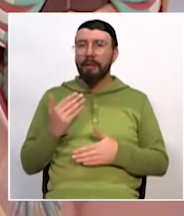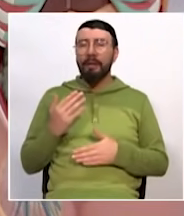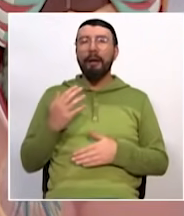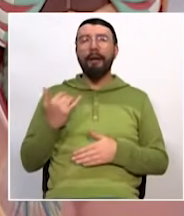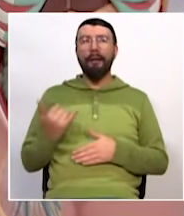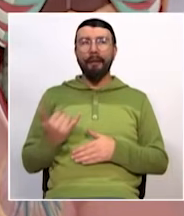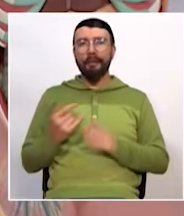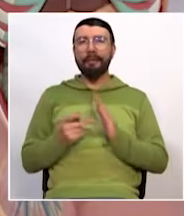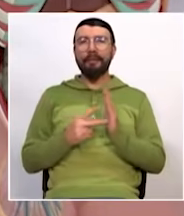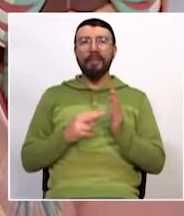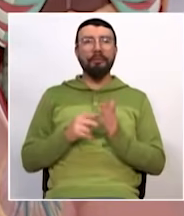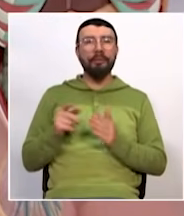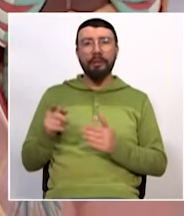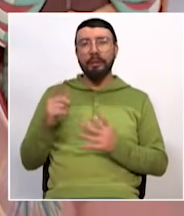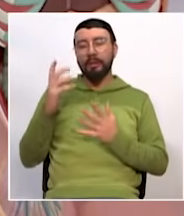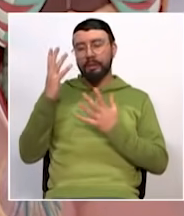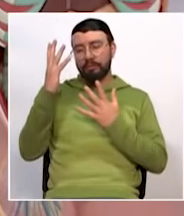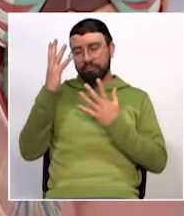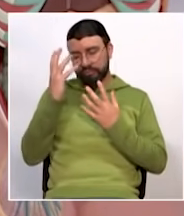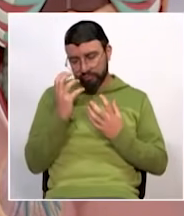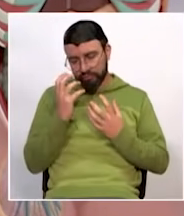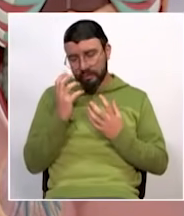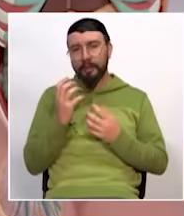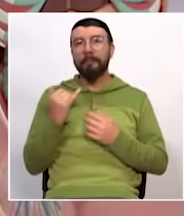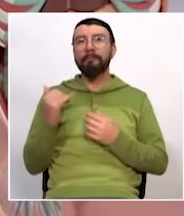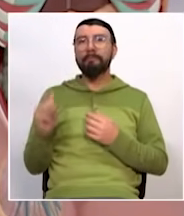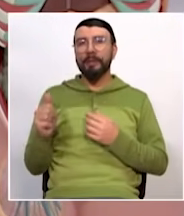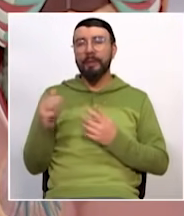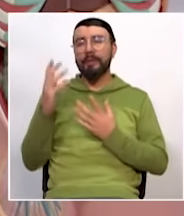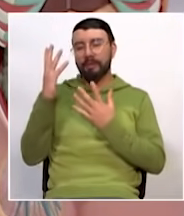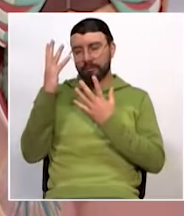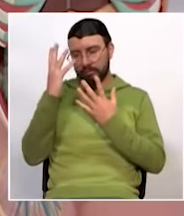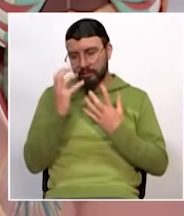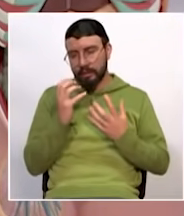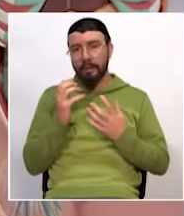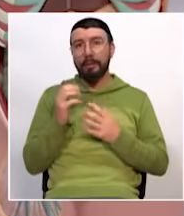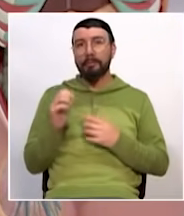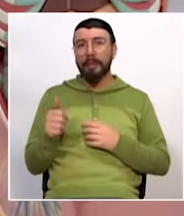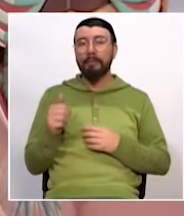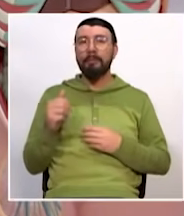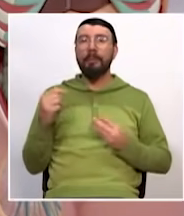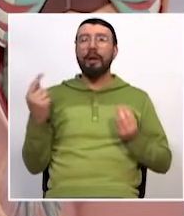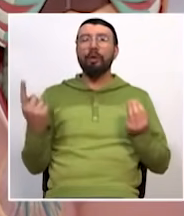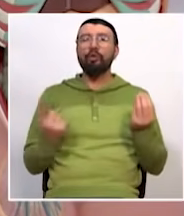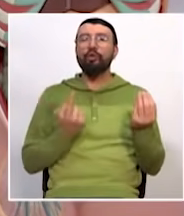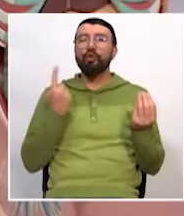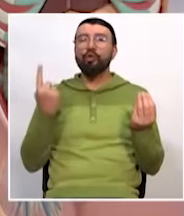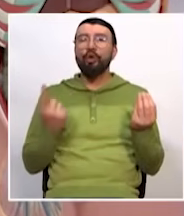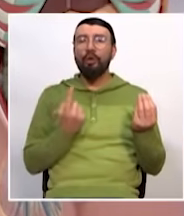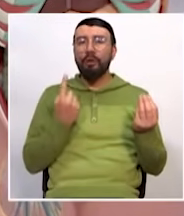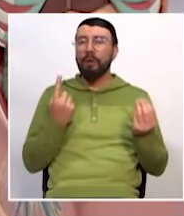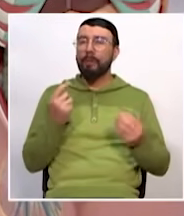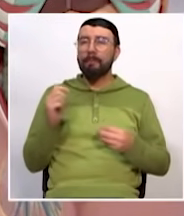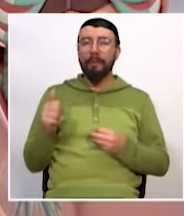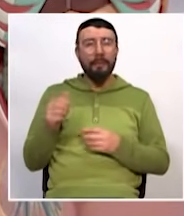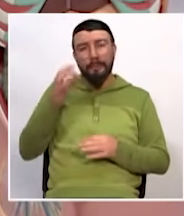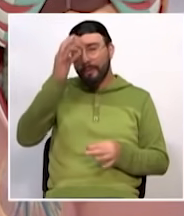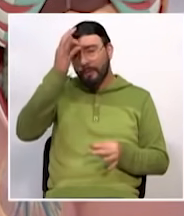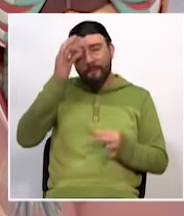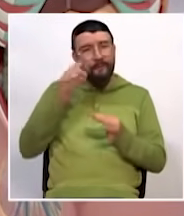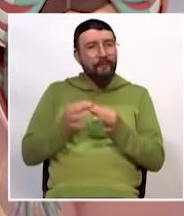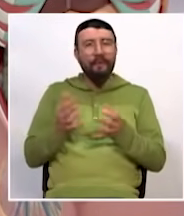bajo un estado de depresión la persona está sola no tiene fe no tiene esperanza